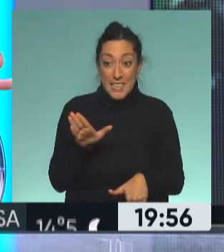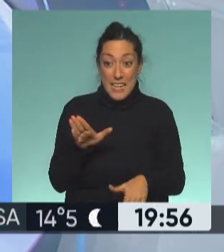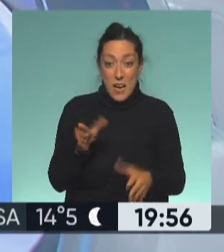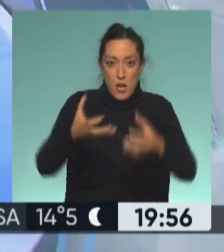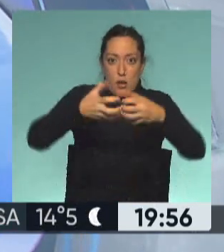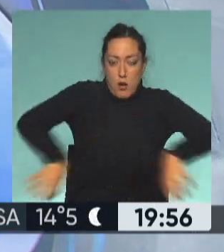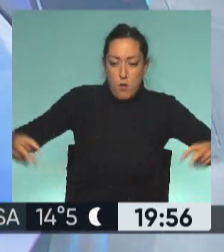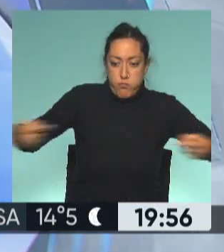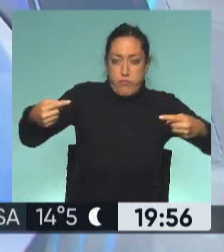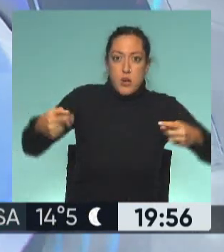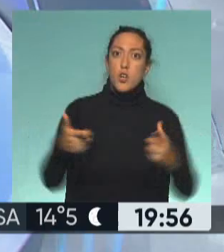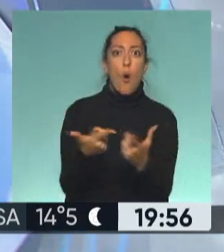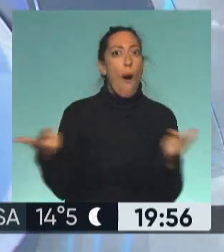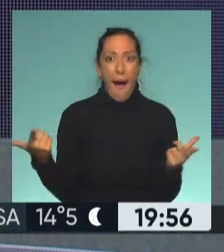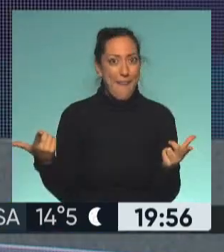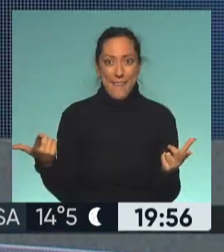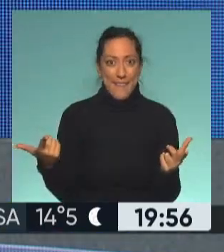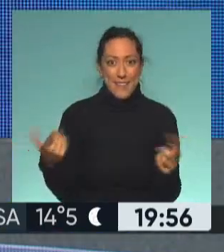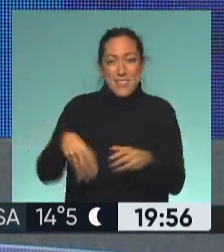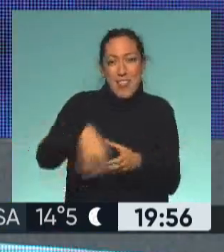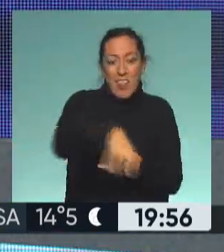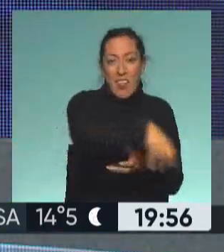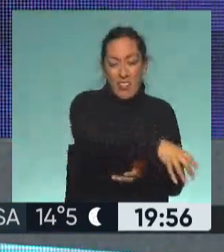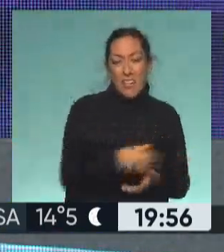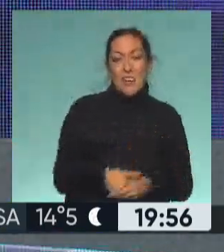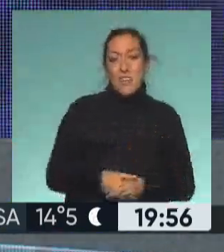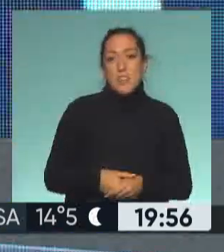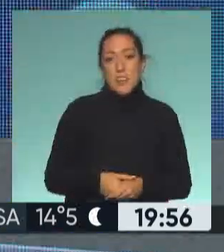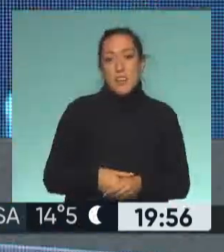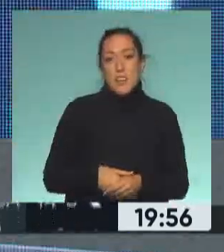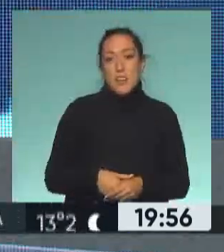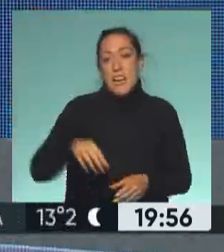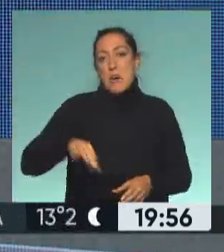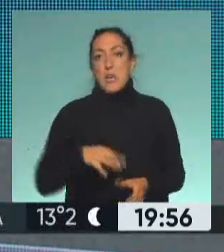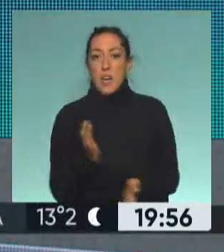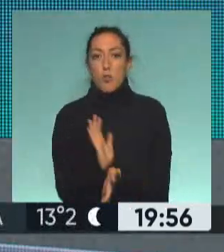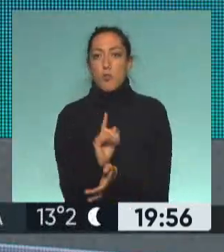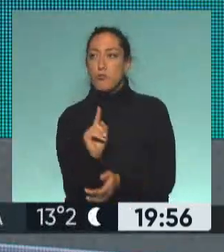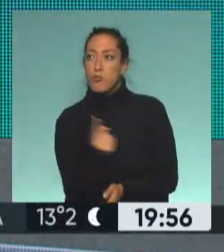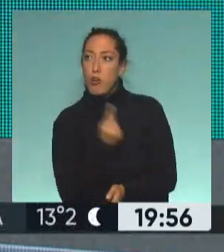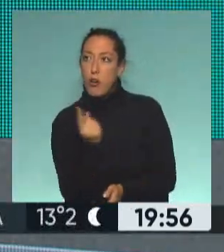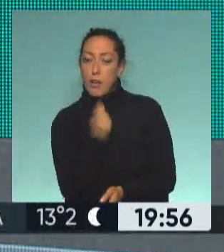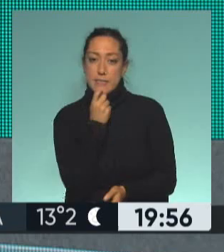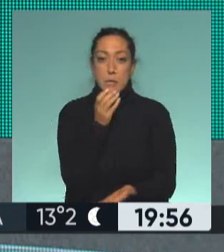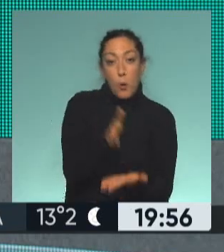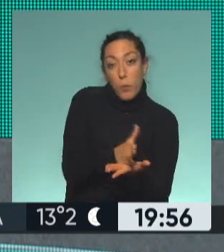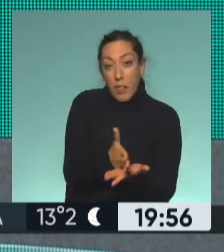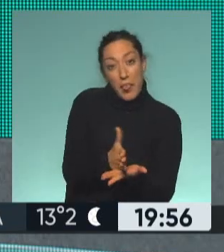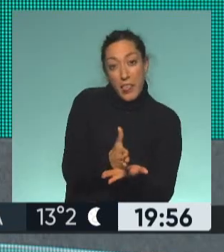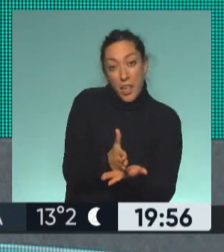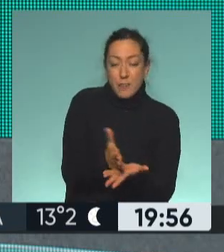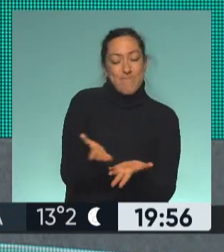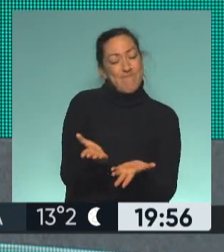polarización. que decís. Si vos te vas Estamos al por medio, tercios, ¿no? en cualquier plano de la vida te quedás desdibujado. Y es un problema. Si sos Boulevard, Sí. si